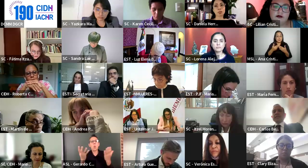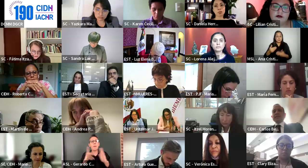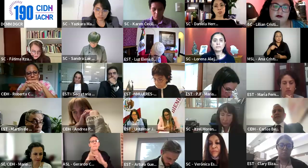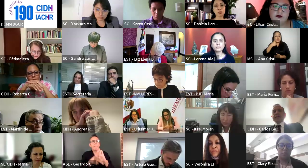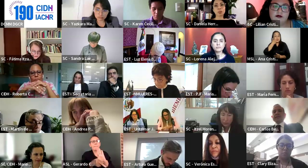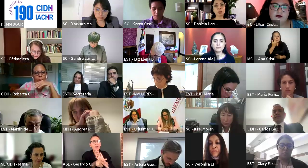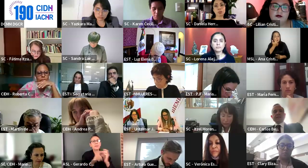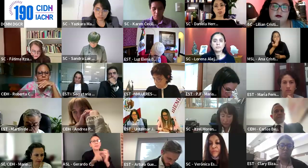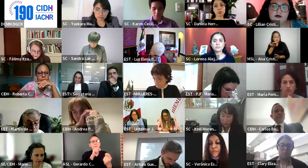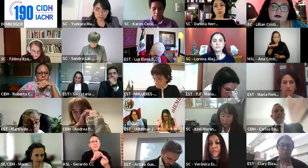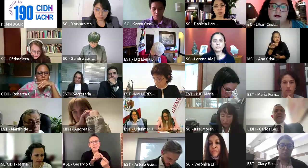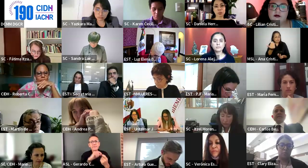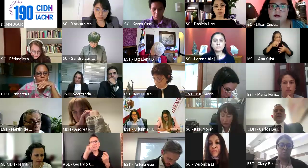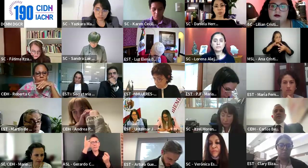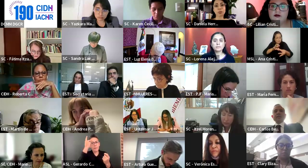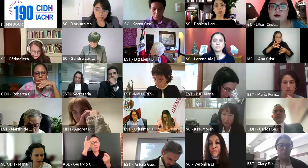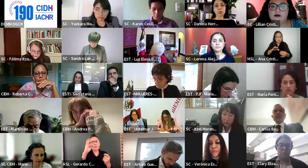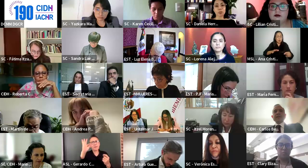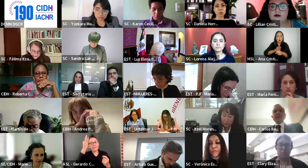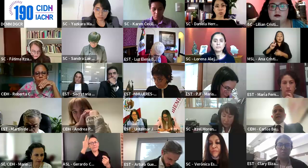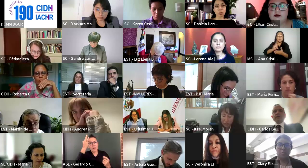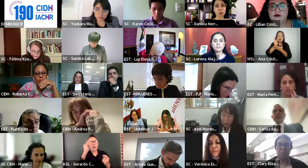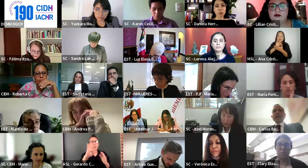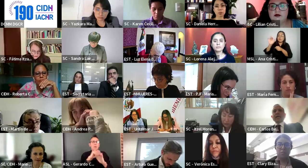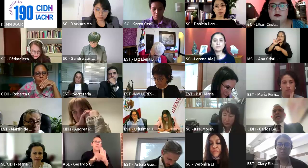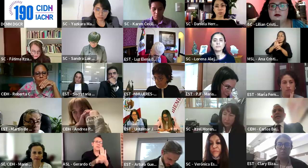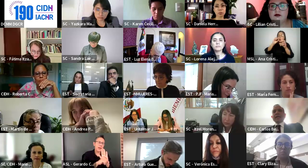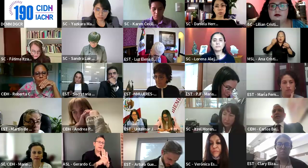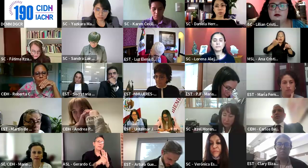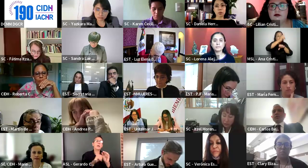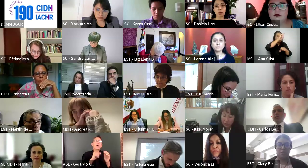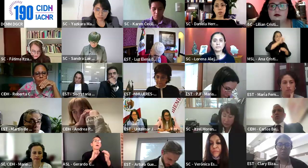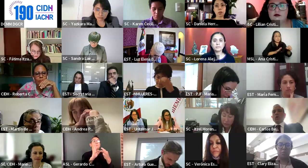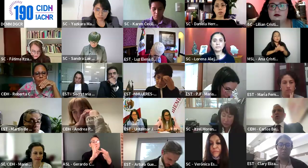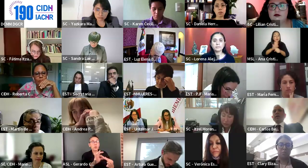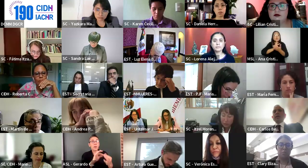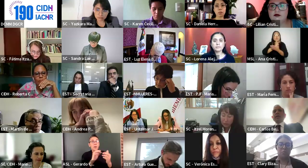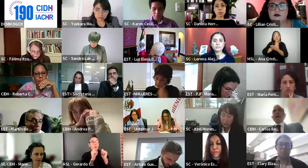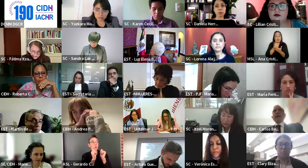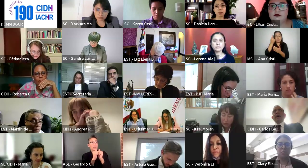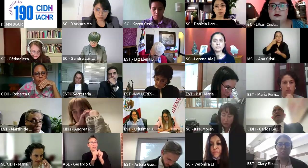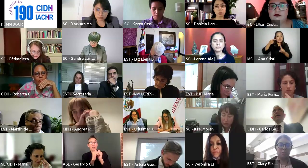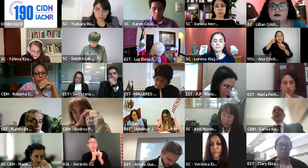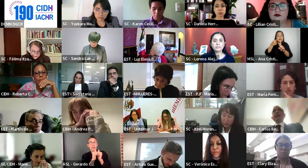políticas específicas federales y de los estados federados en relación con